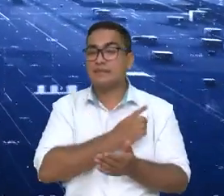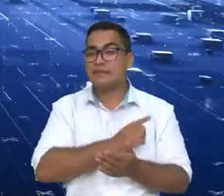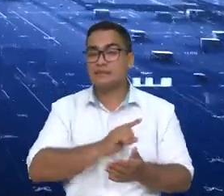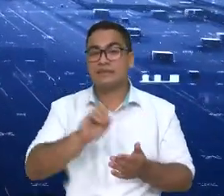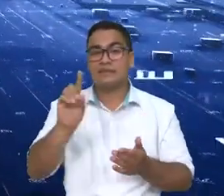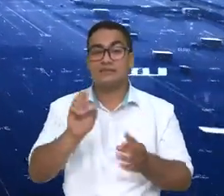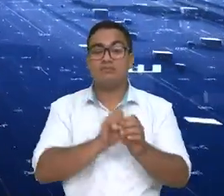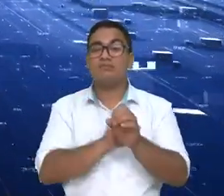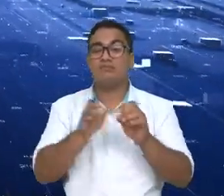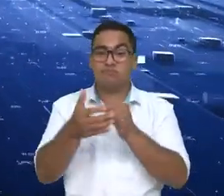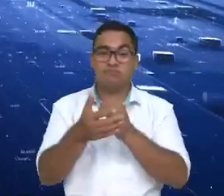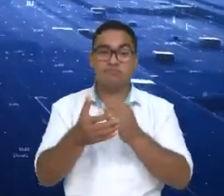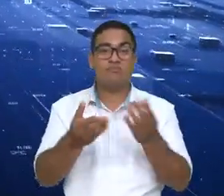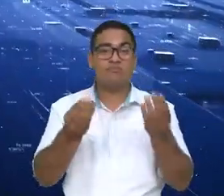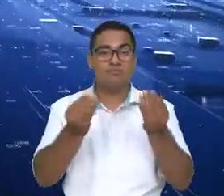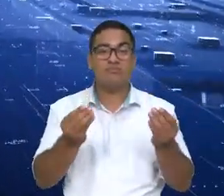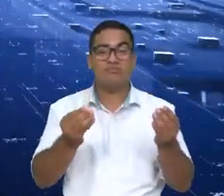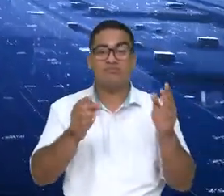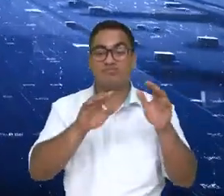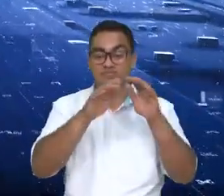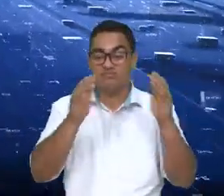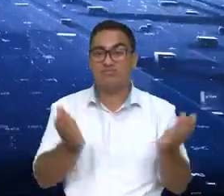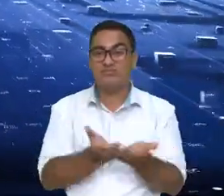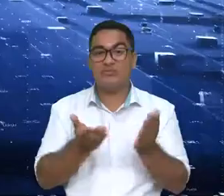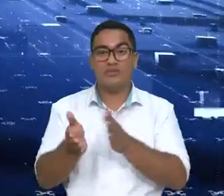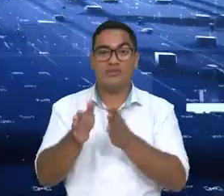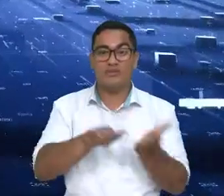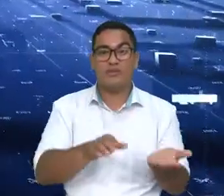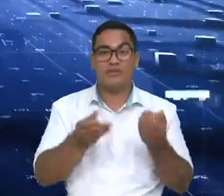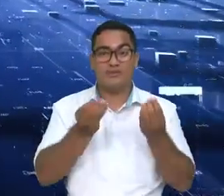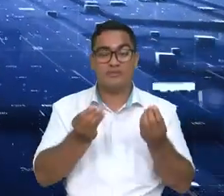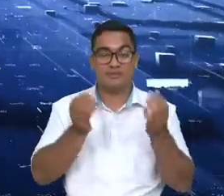que ha dejado miles de muertes a nivel mundial.